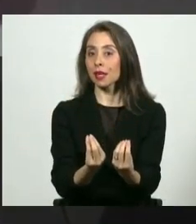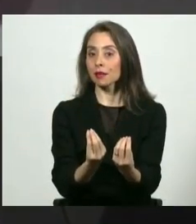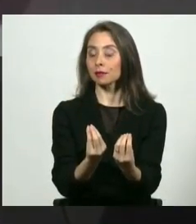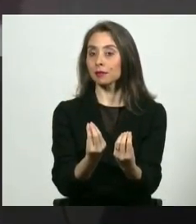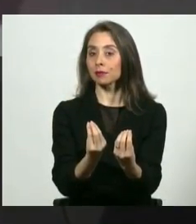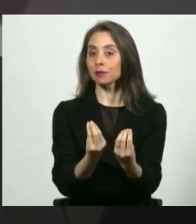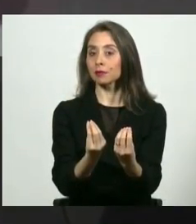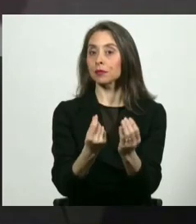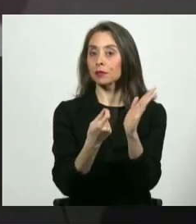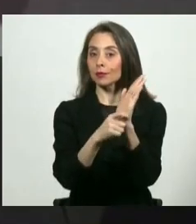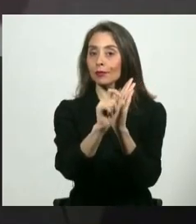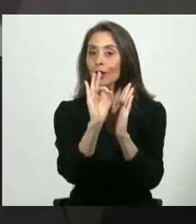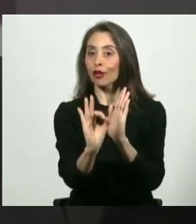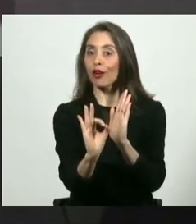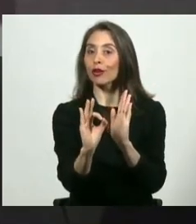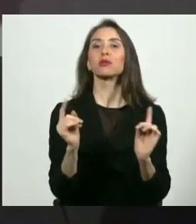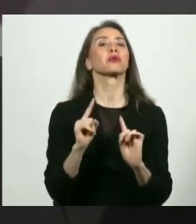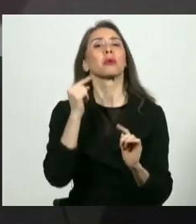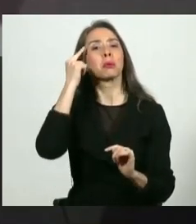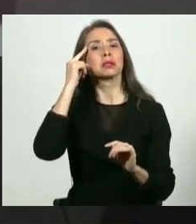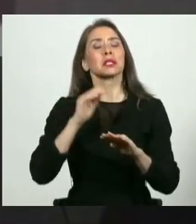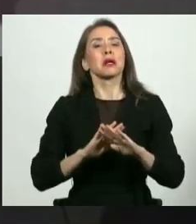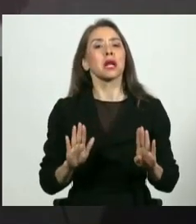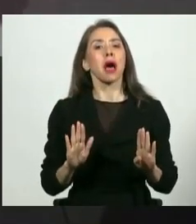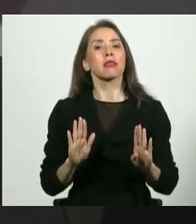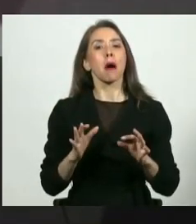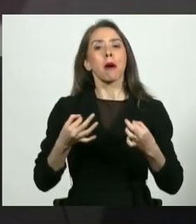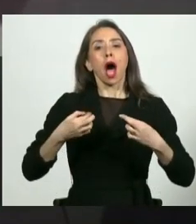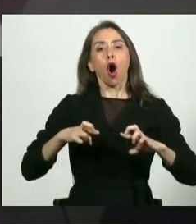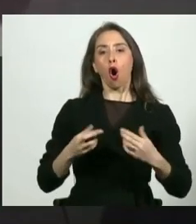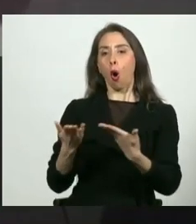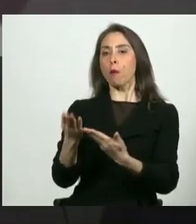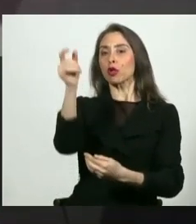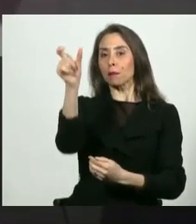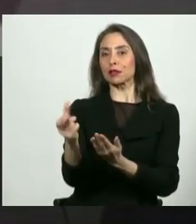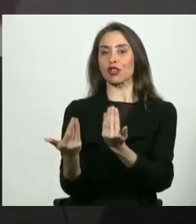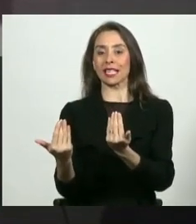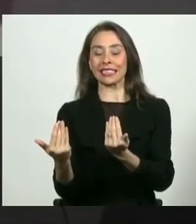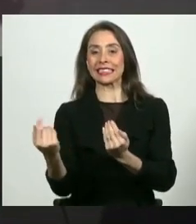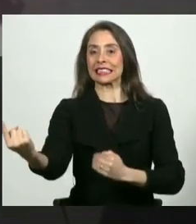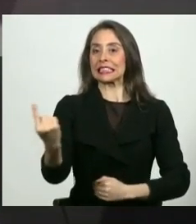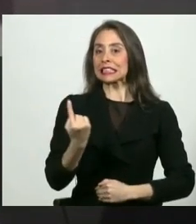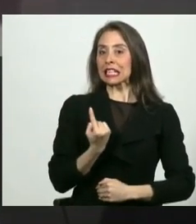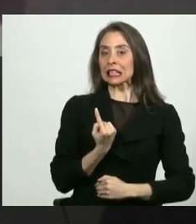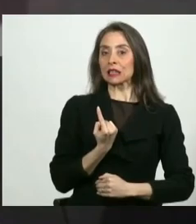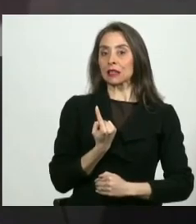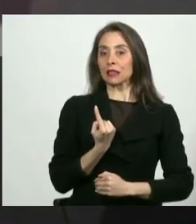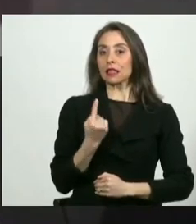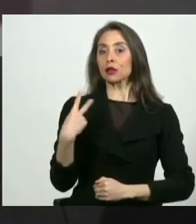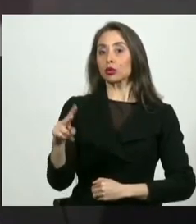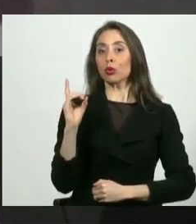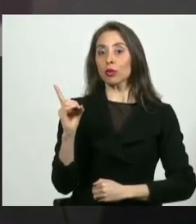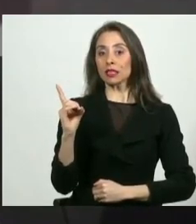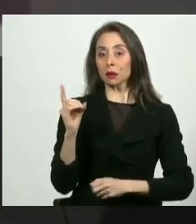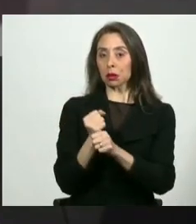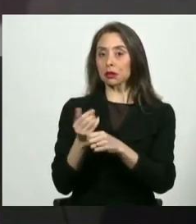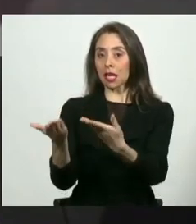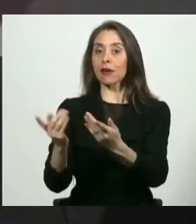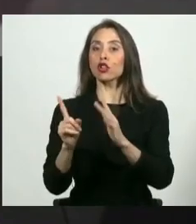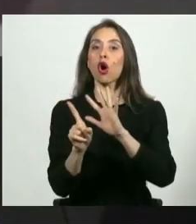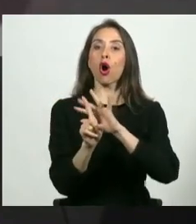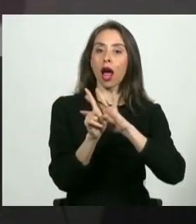manera correcta. No se trata solamente de generar una oportunidad a alguien que la requiere a partir de su discapacidad, sino que también que